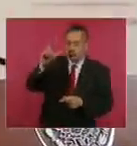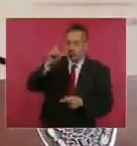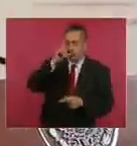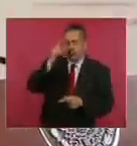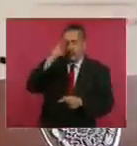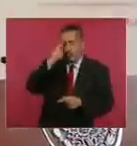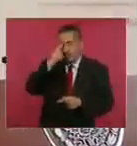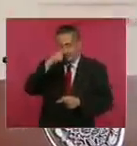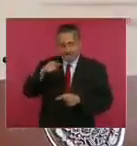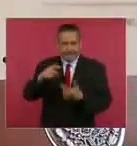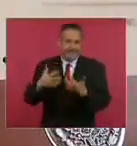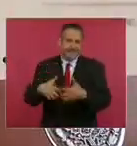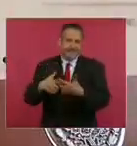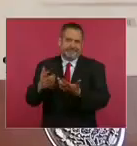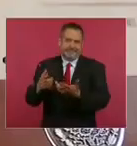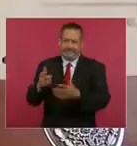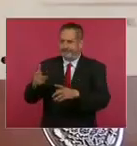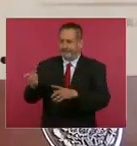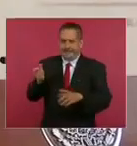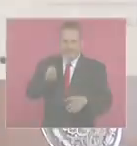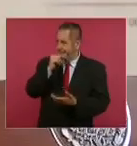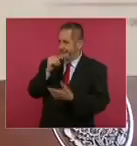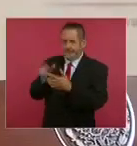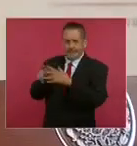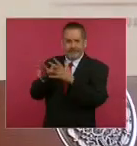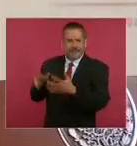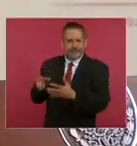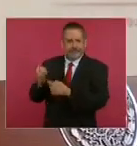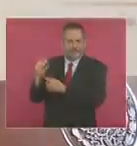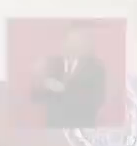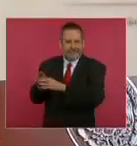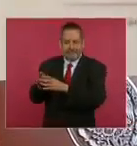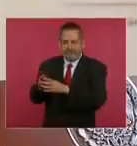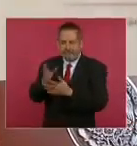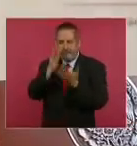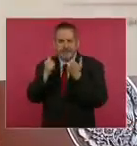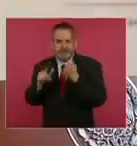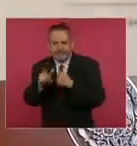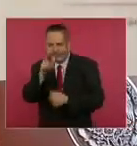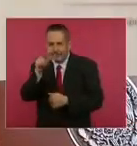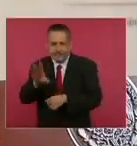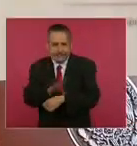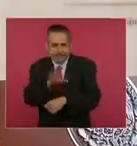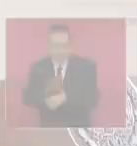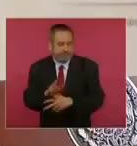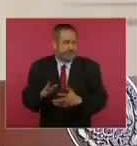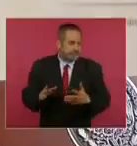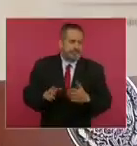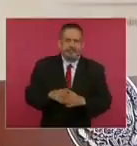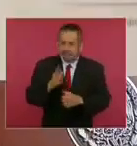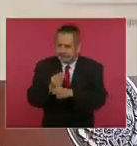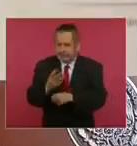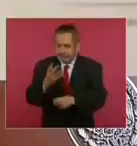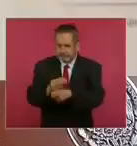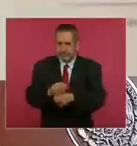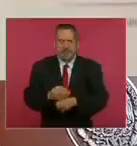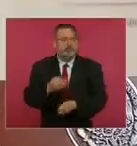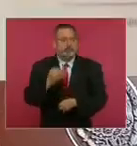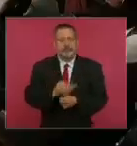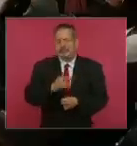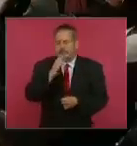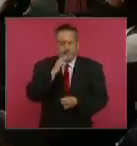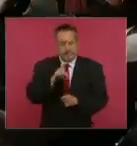funcionen las gasolineras. Es mejor que todo el apoyo llegue